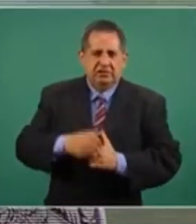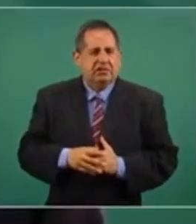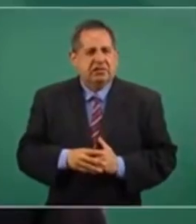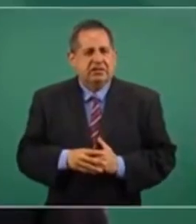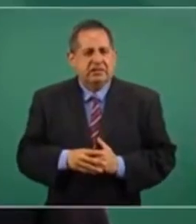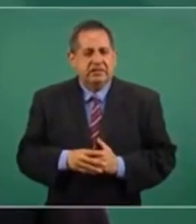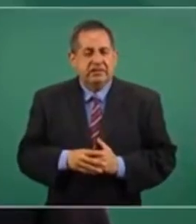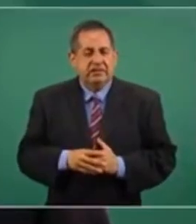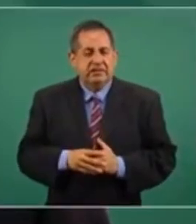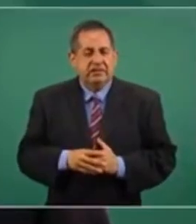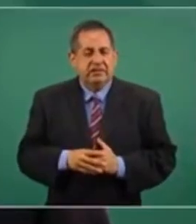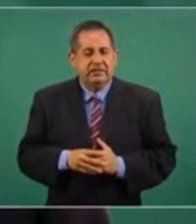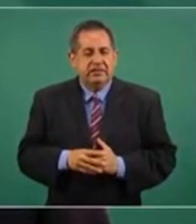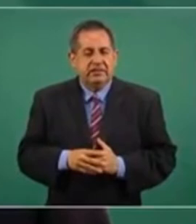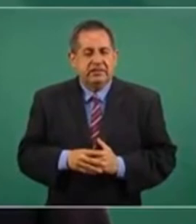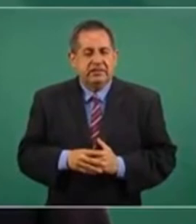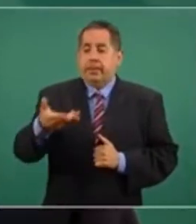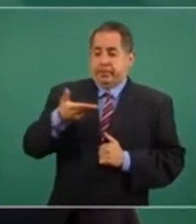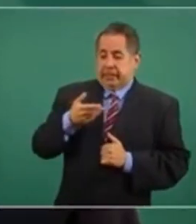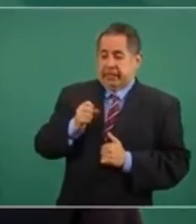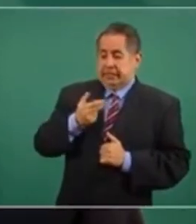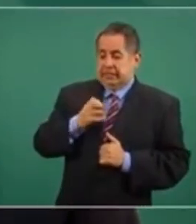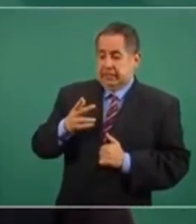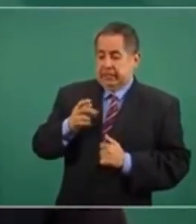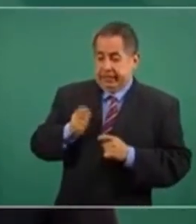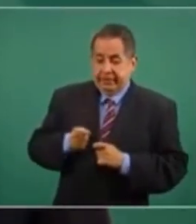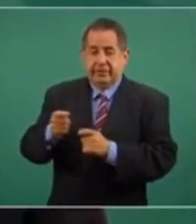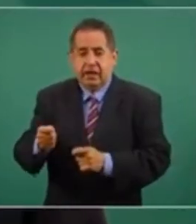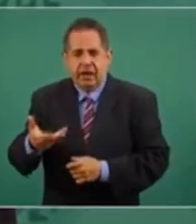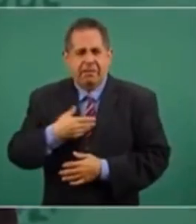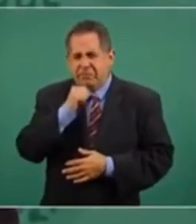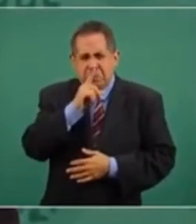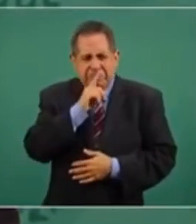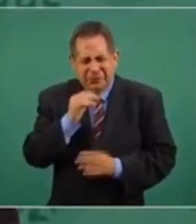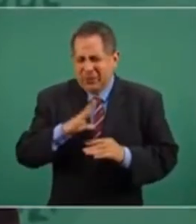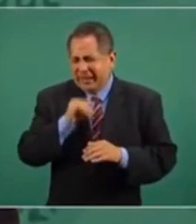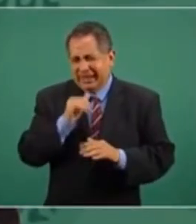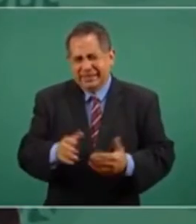solicitud a Hacienda para que se apoyara al metro.